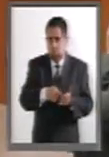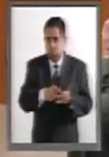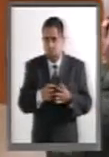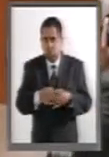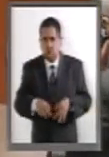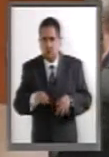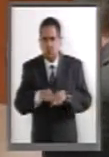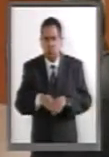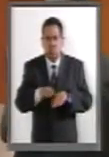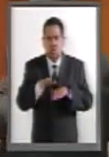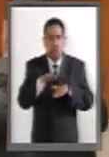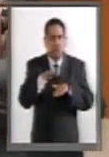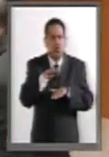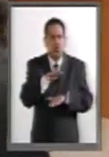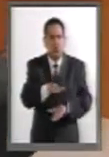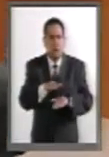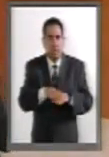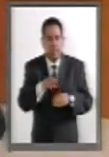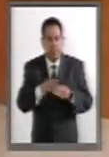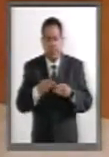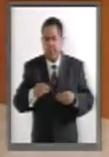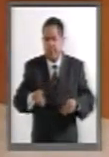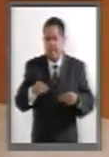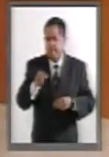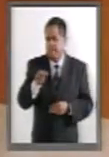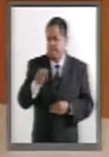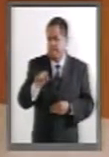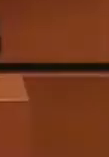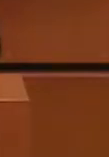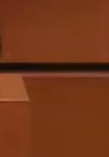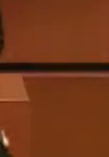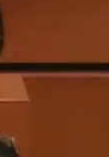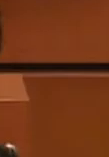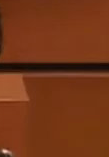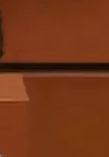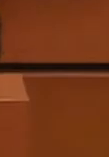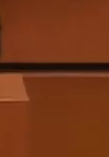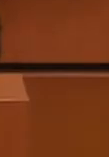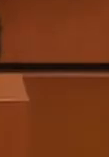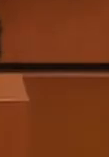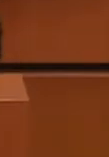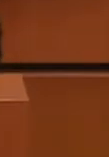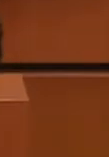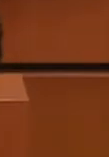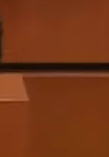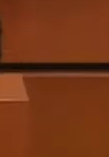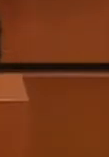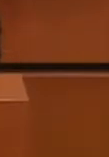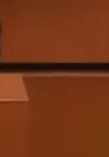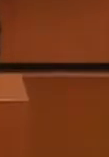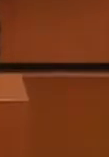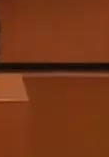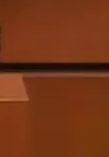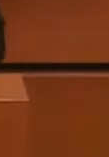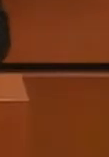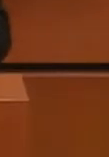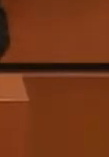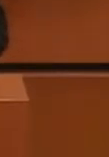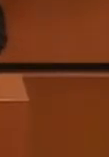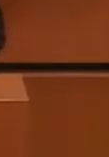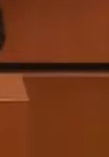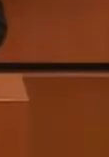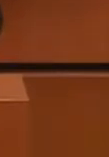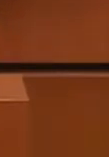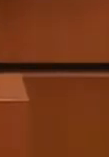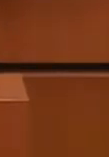es el procedimiento en materia mercantil. Un dictamen que va a cambiar el transcurso de los